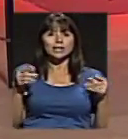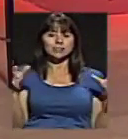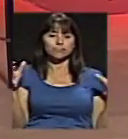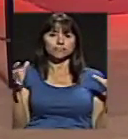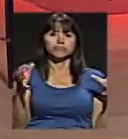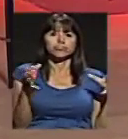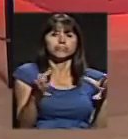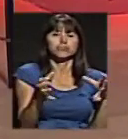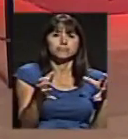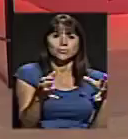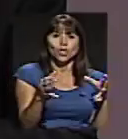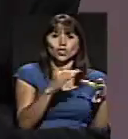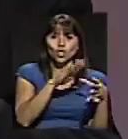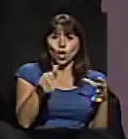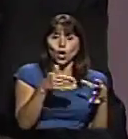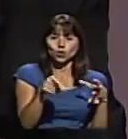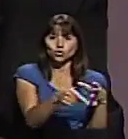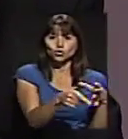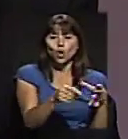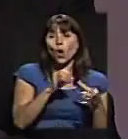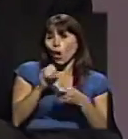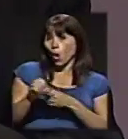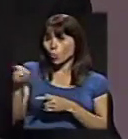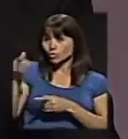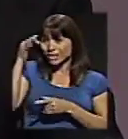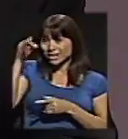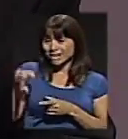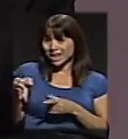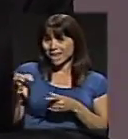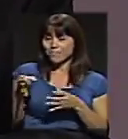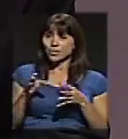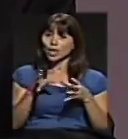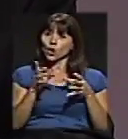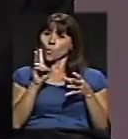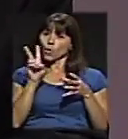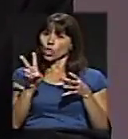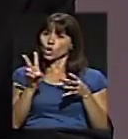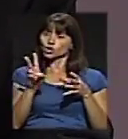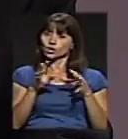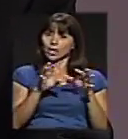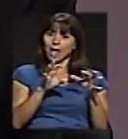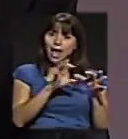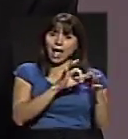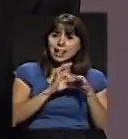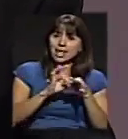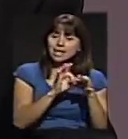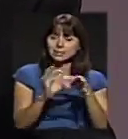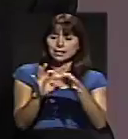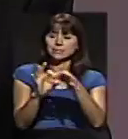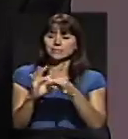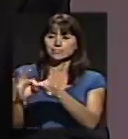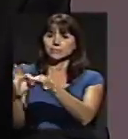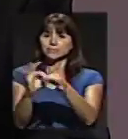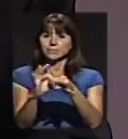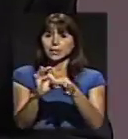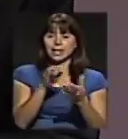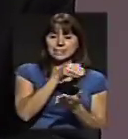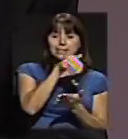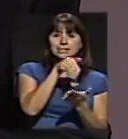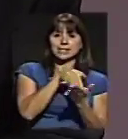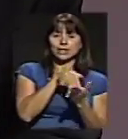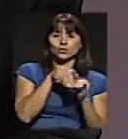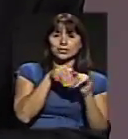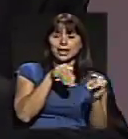una coalición o alianza de centro-izquierda frente a otra que eventualmente se forme de centro-derecha? ¿O